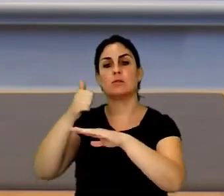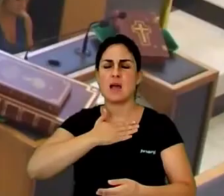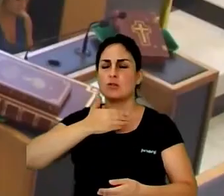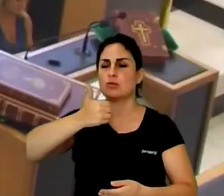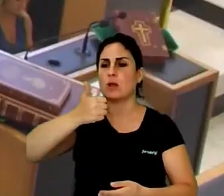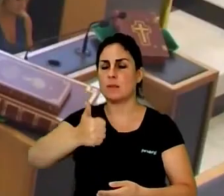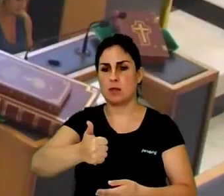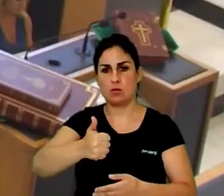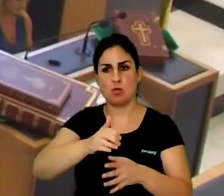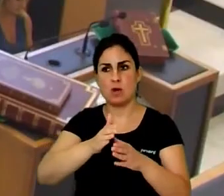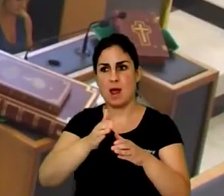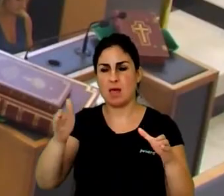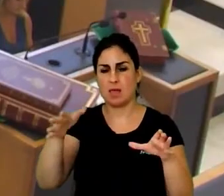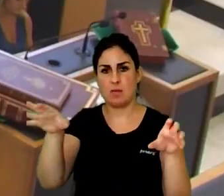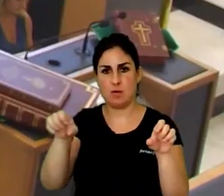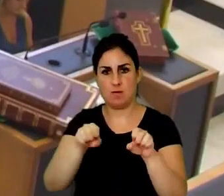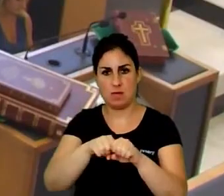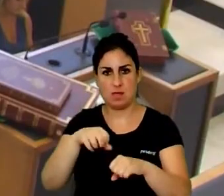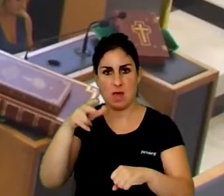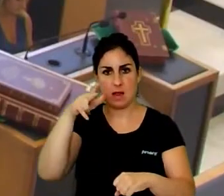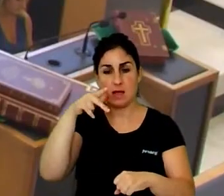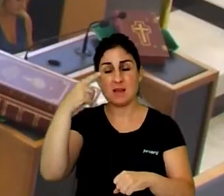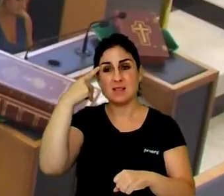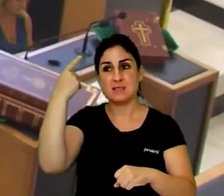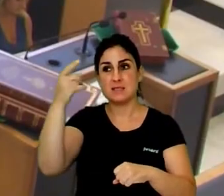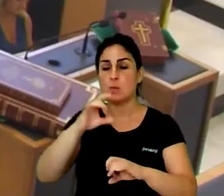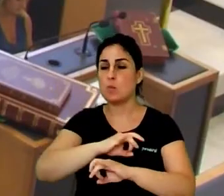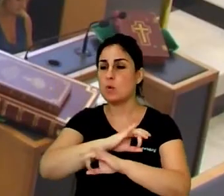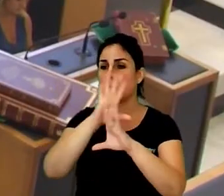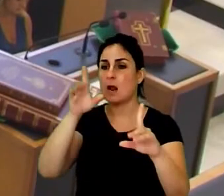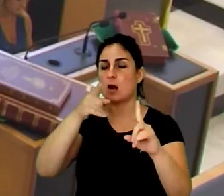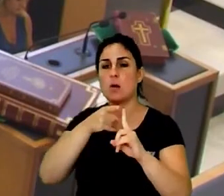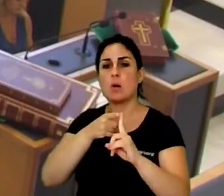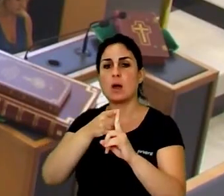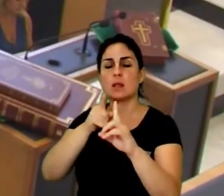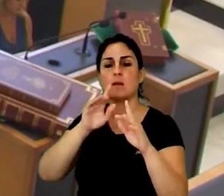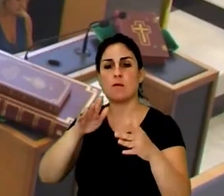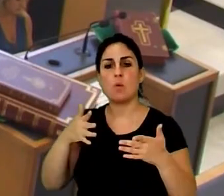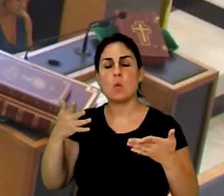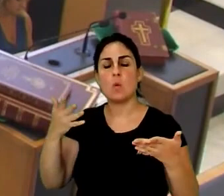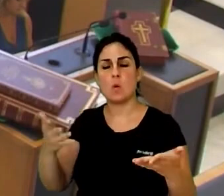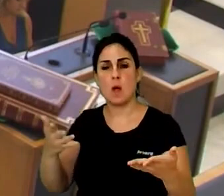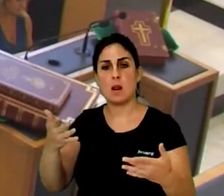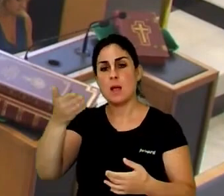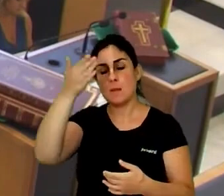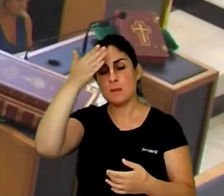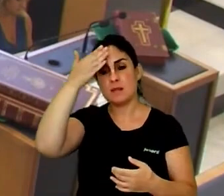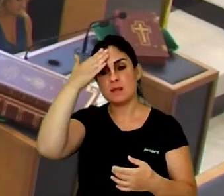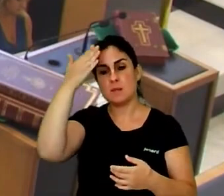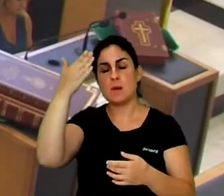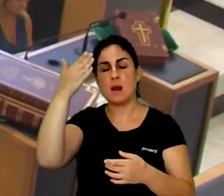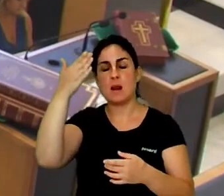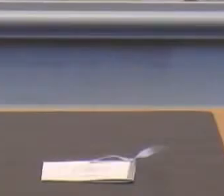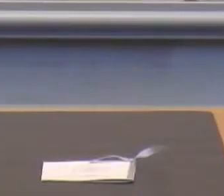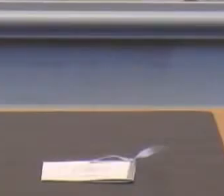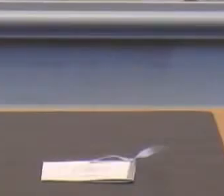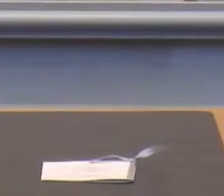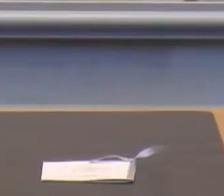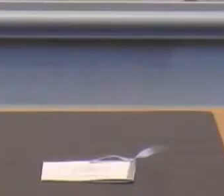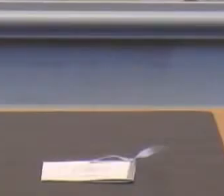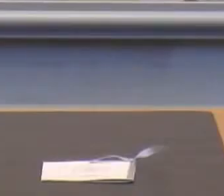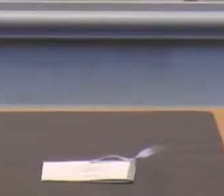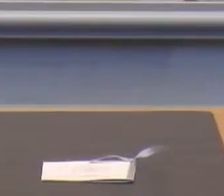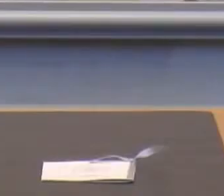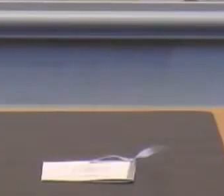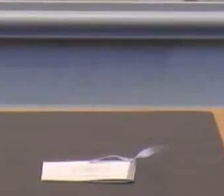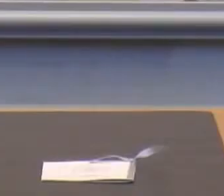Toni Pérez han mostrado mayor sintonía en estos primeros meses de gobierno en relación con esa evidente sintonía de la diputación con